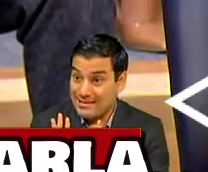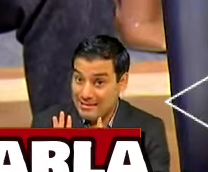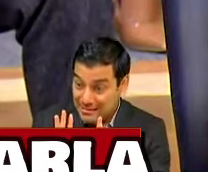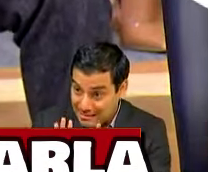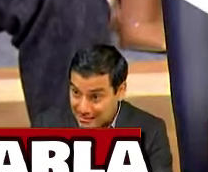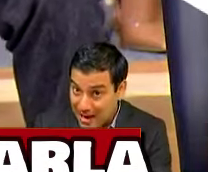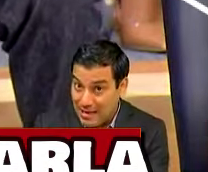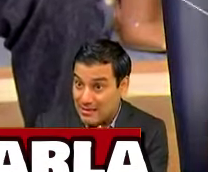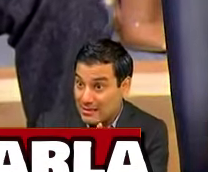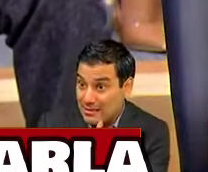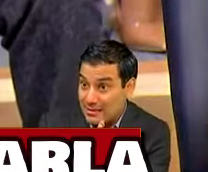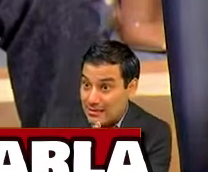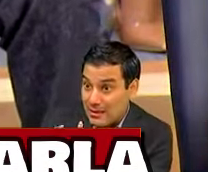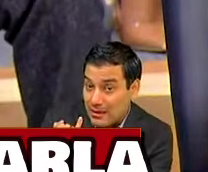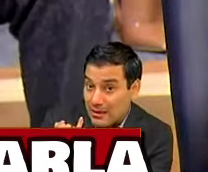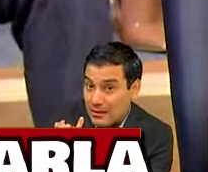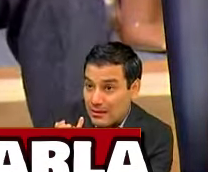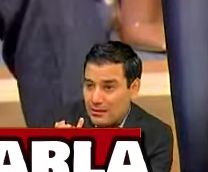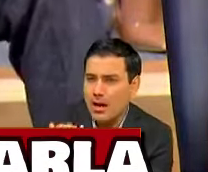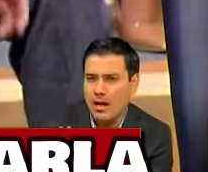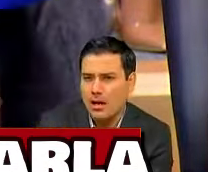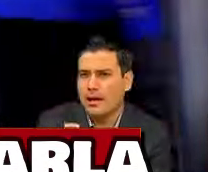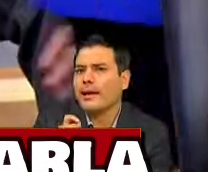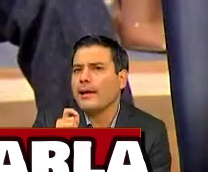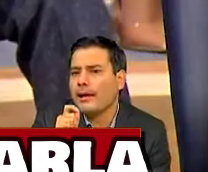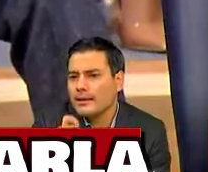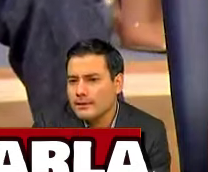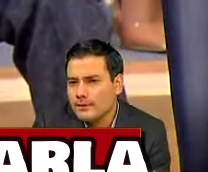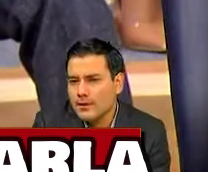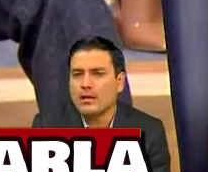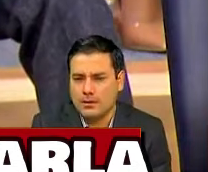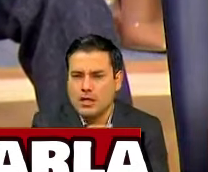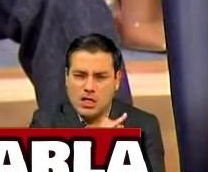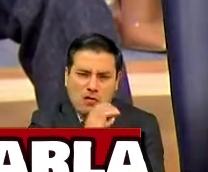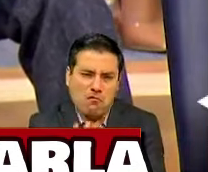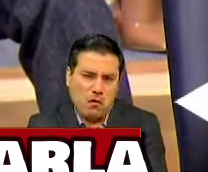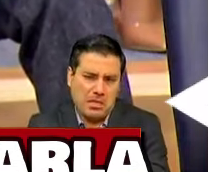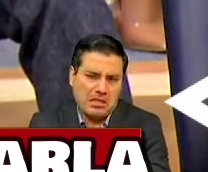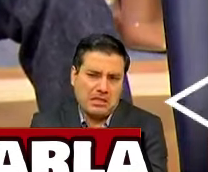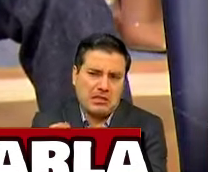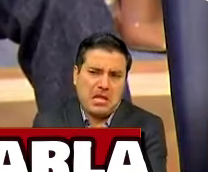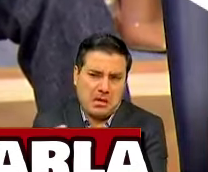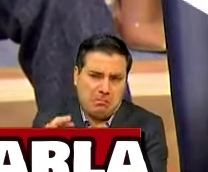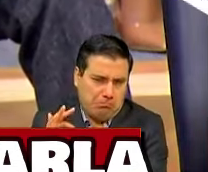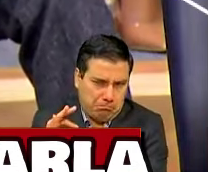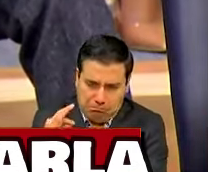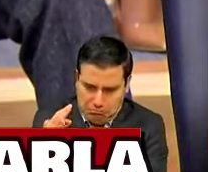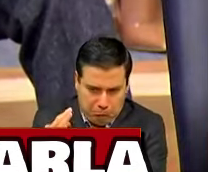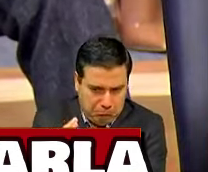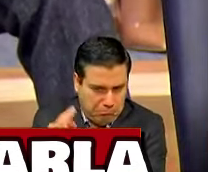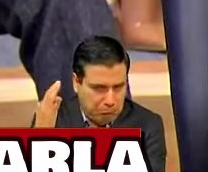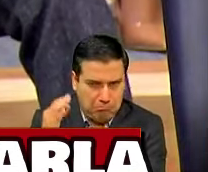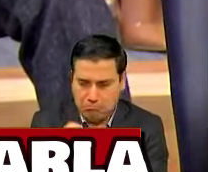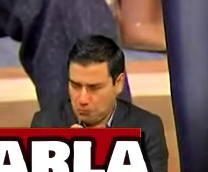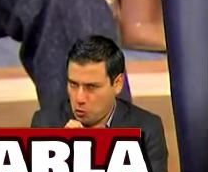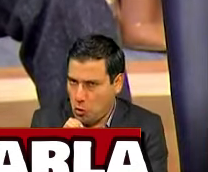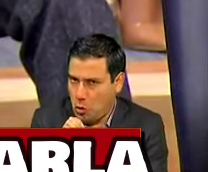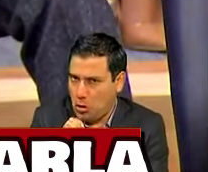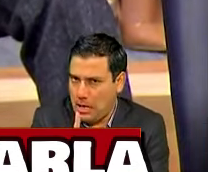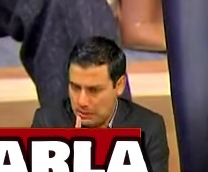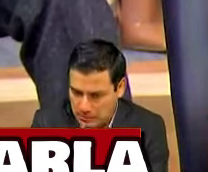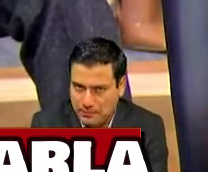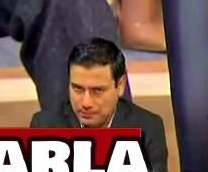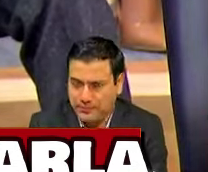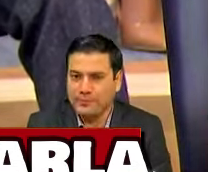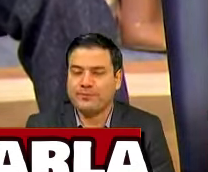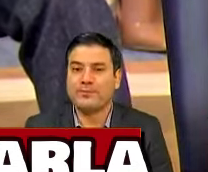esos informes, pues los está dando por recibidos y por lo tanto por cumplido el procedimiento. Y como